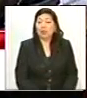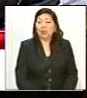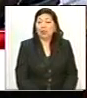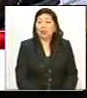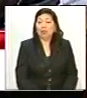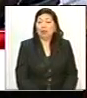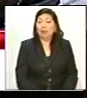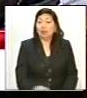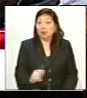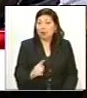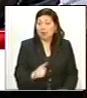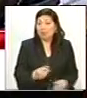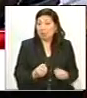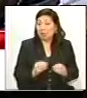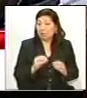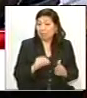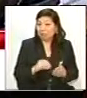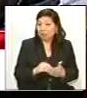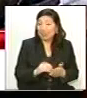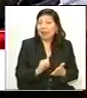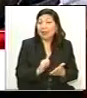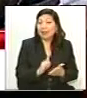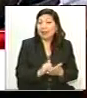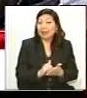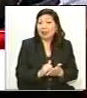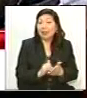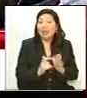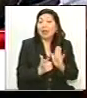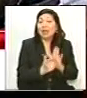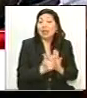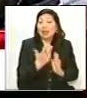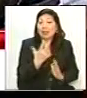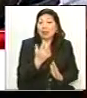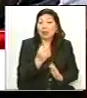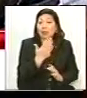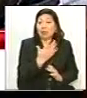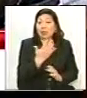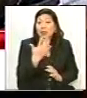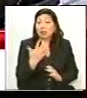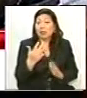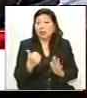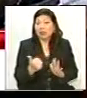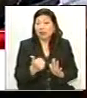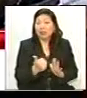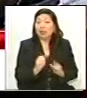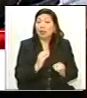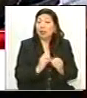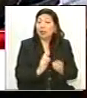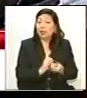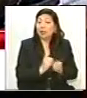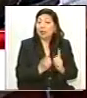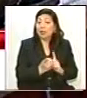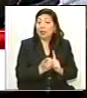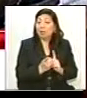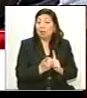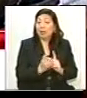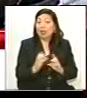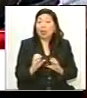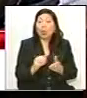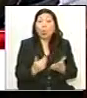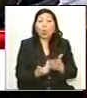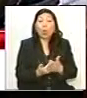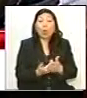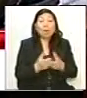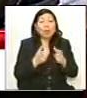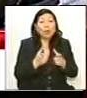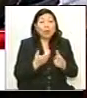Es gracias a ustedes. Porque han puesto que en la ley 30.556 de la reconstrucción con cambios, diga, haga un nuevo modelo